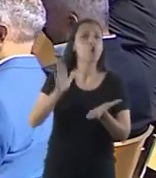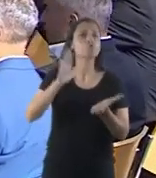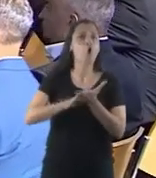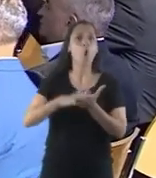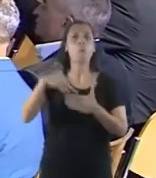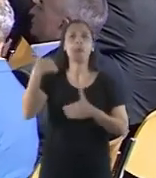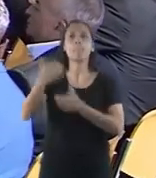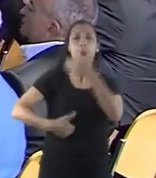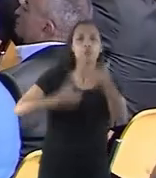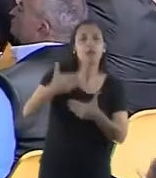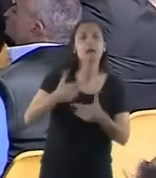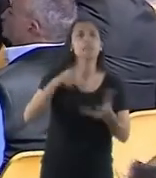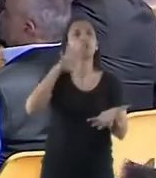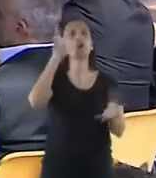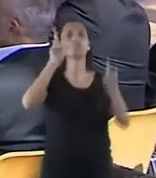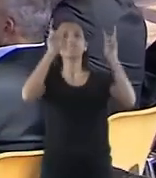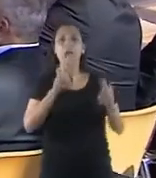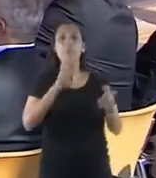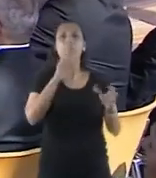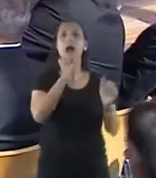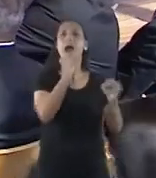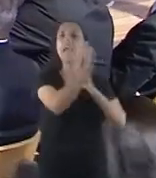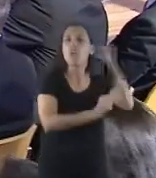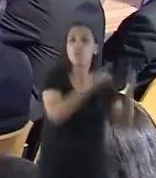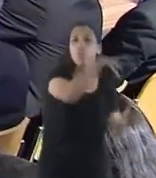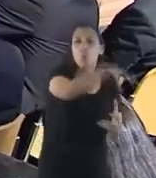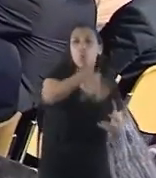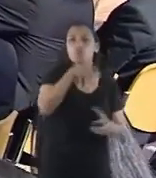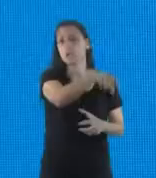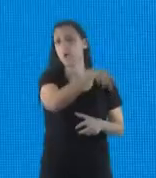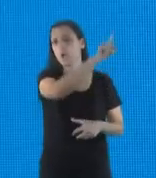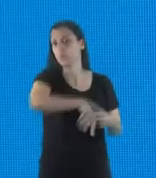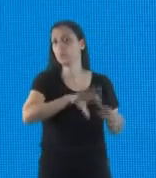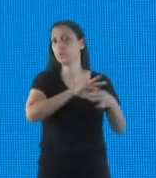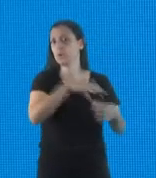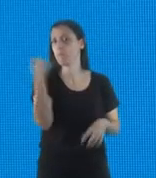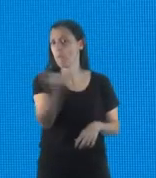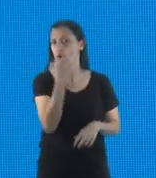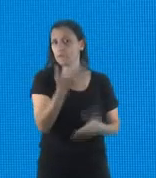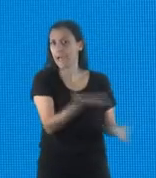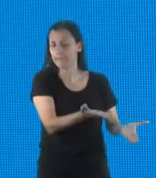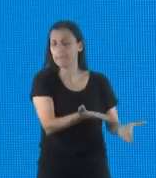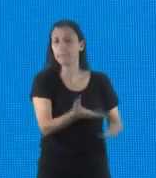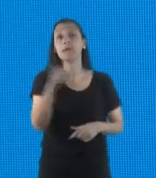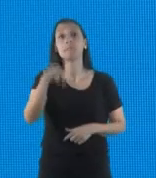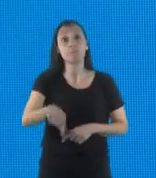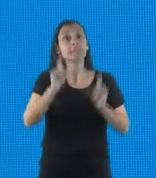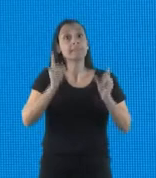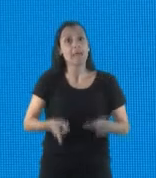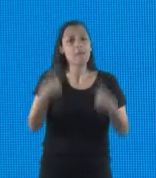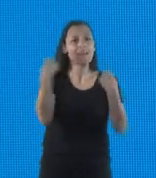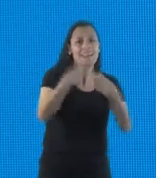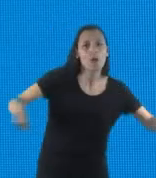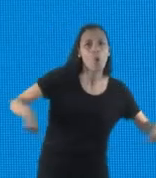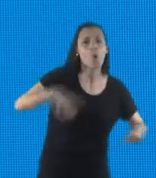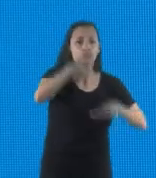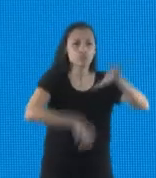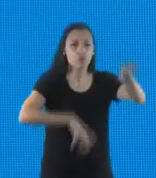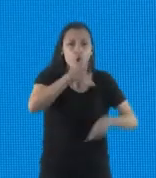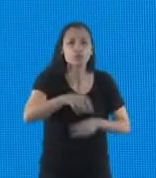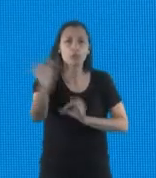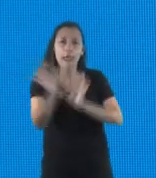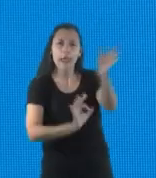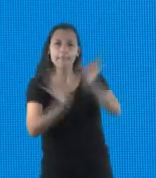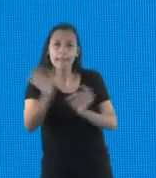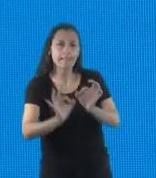procesos industriales empieza a jugar un papel central, en el que los recursos